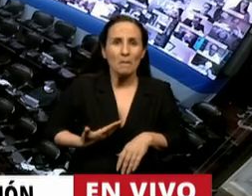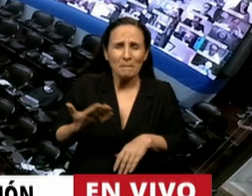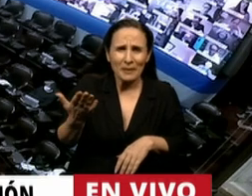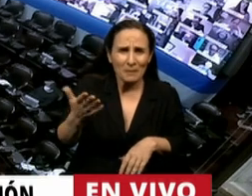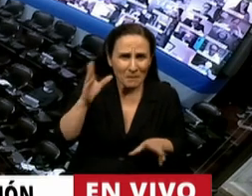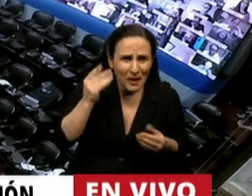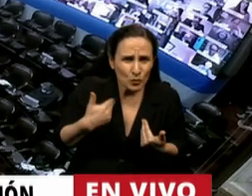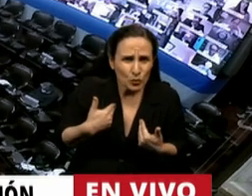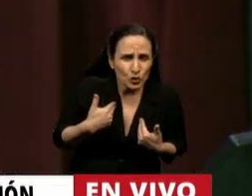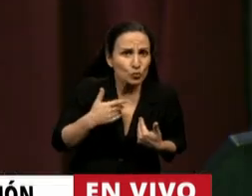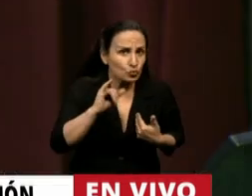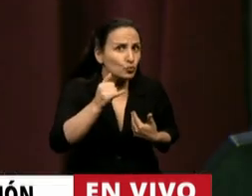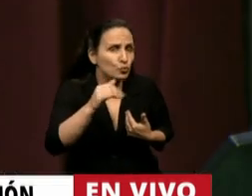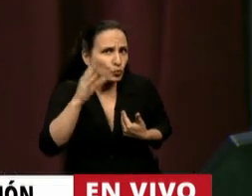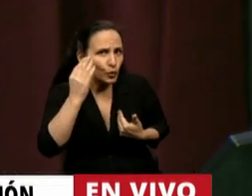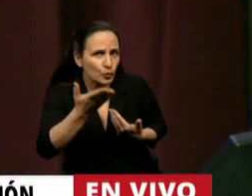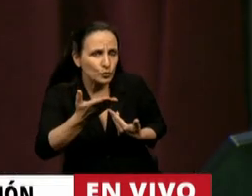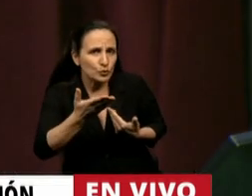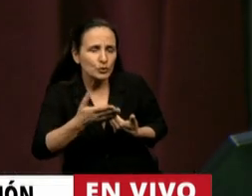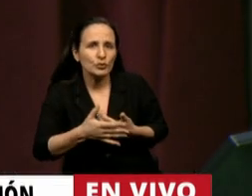escucha si la